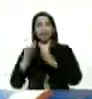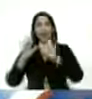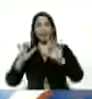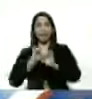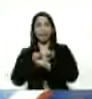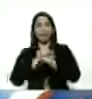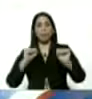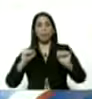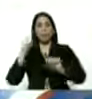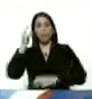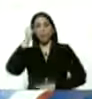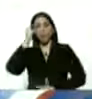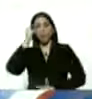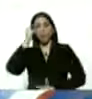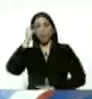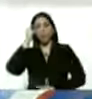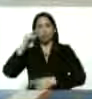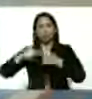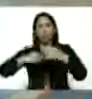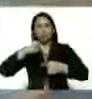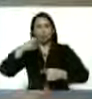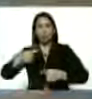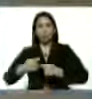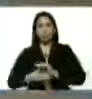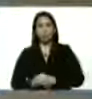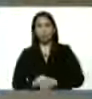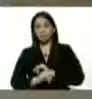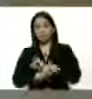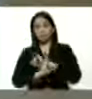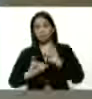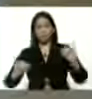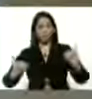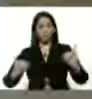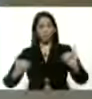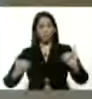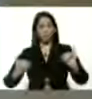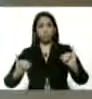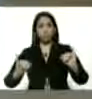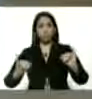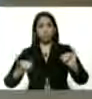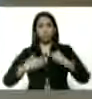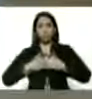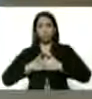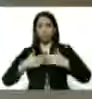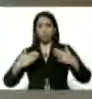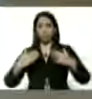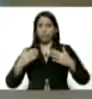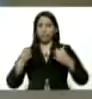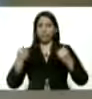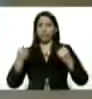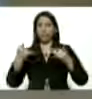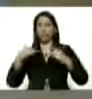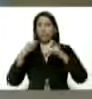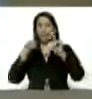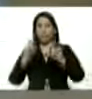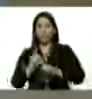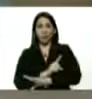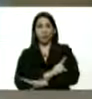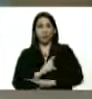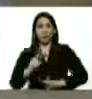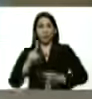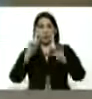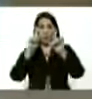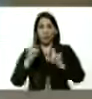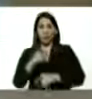mañana del día siguiente. Ya se han dispuesto miles de pruebas rápidas y pruebas de PCR